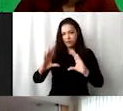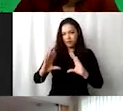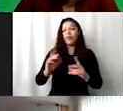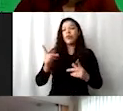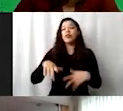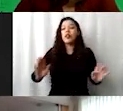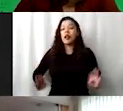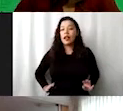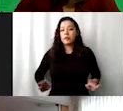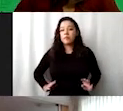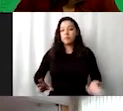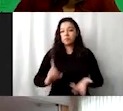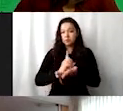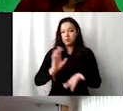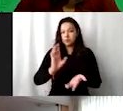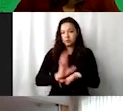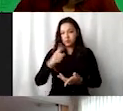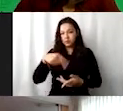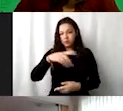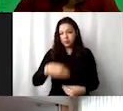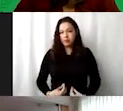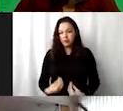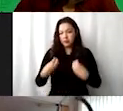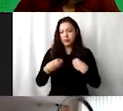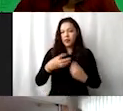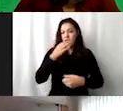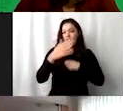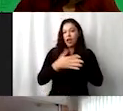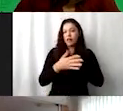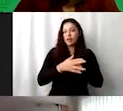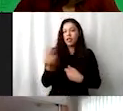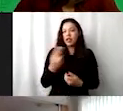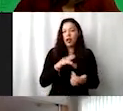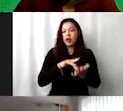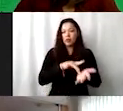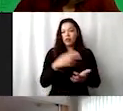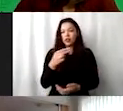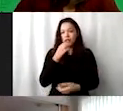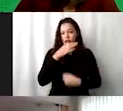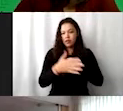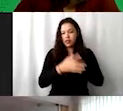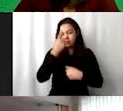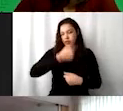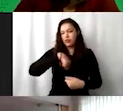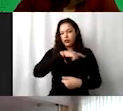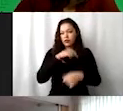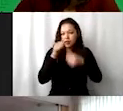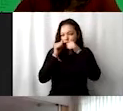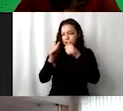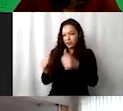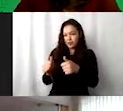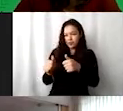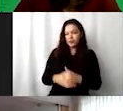vivan alguna condición de discapacidad, indíquenos si requieren algún tipo de apoyo para tenerlo al tanto.